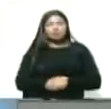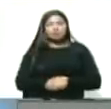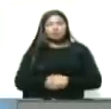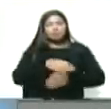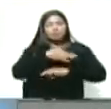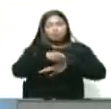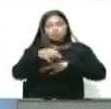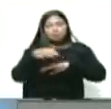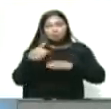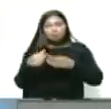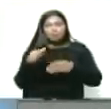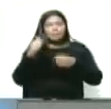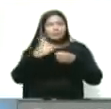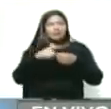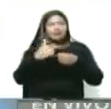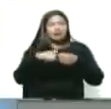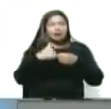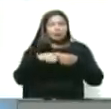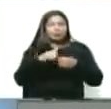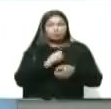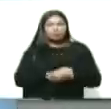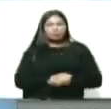Guajira y Maracaibo del Zulia.